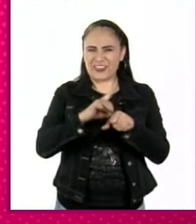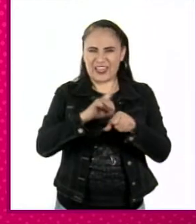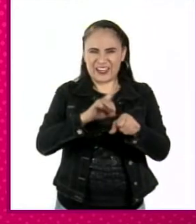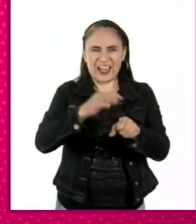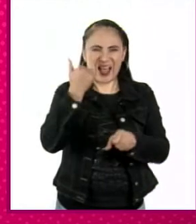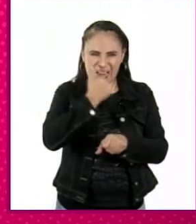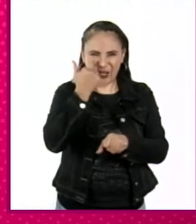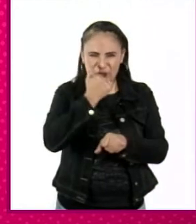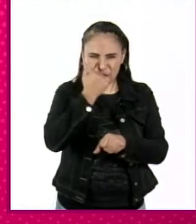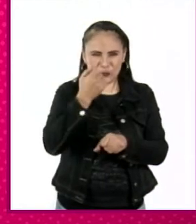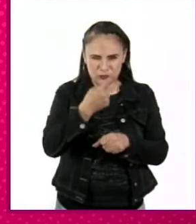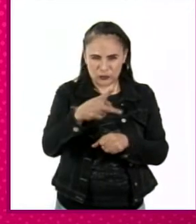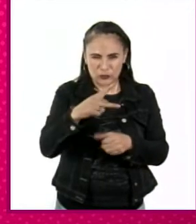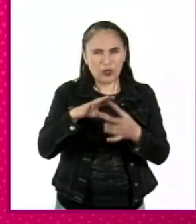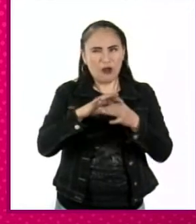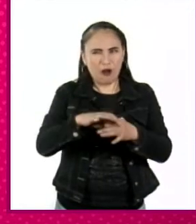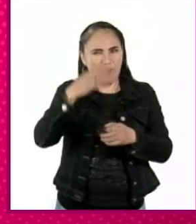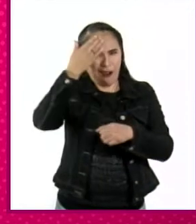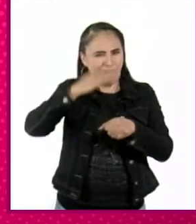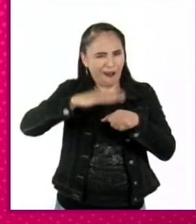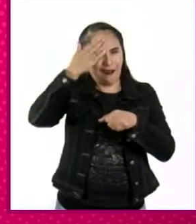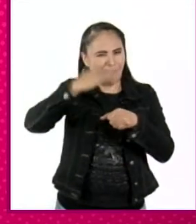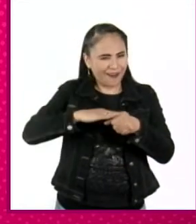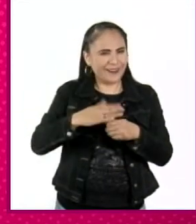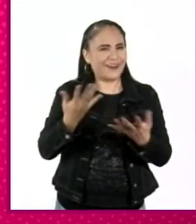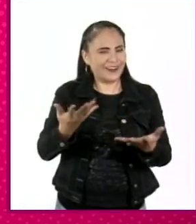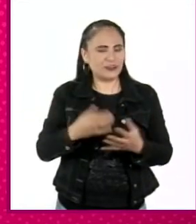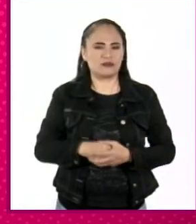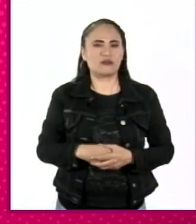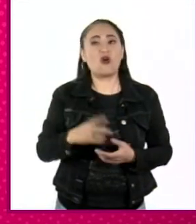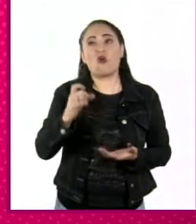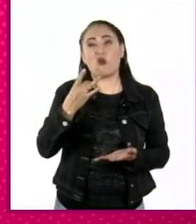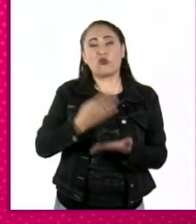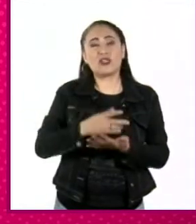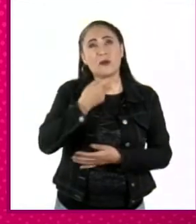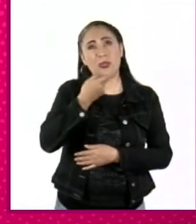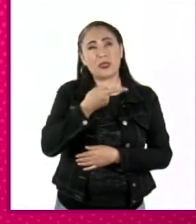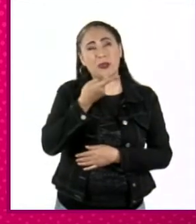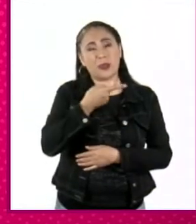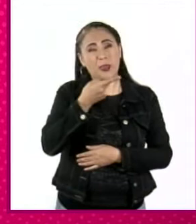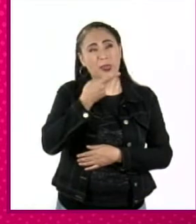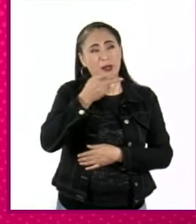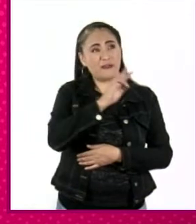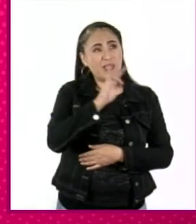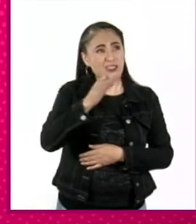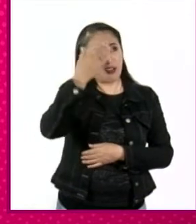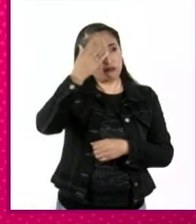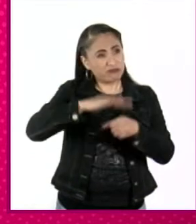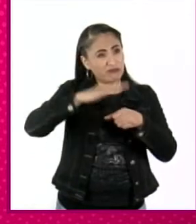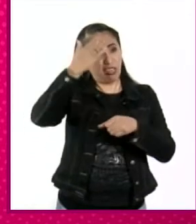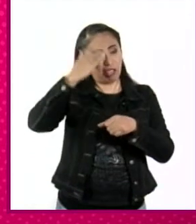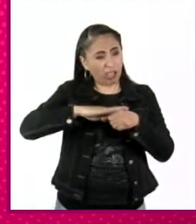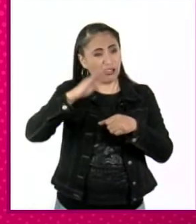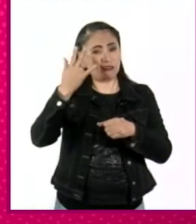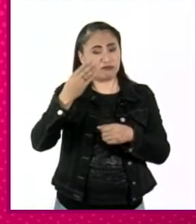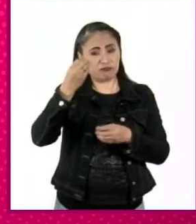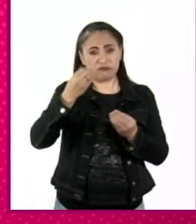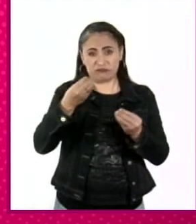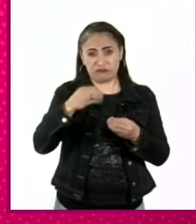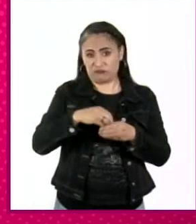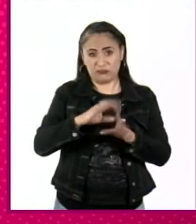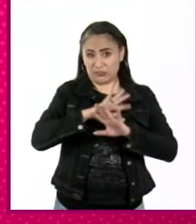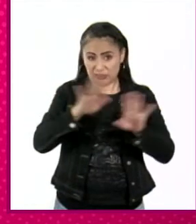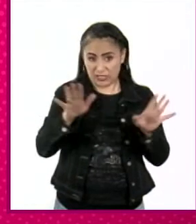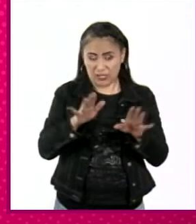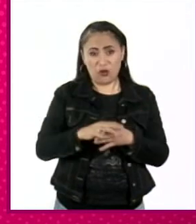no ser una mera repetición de memorística que se realice con base